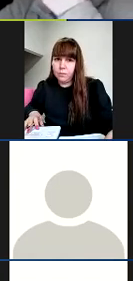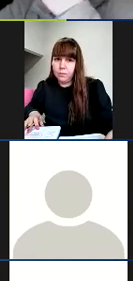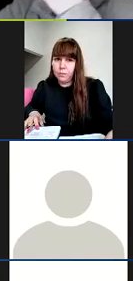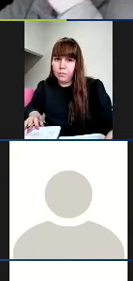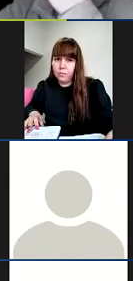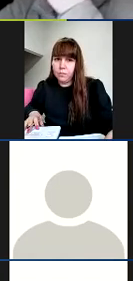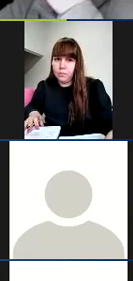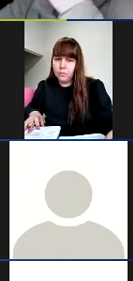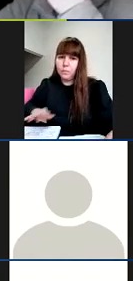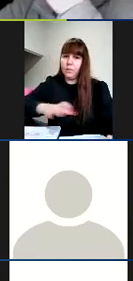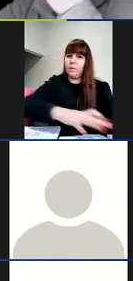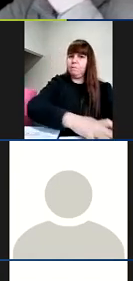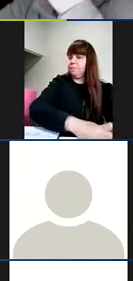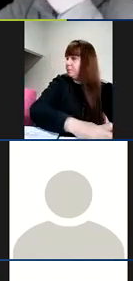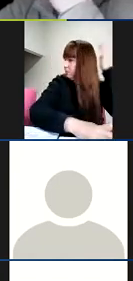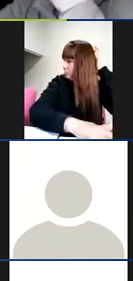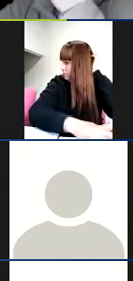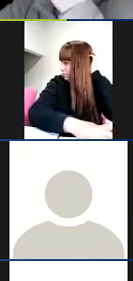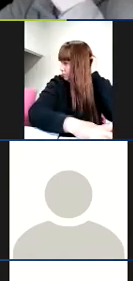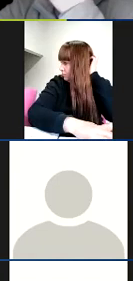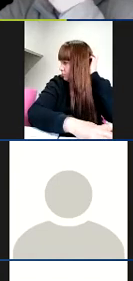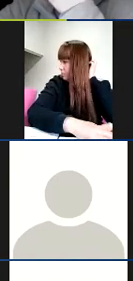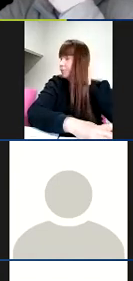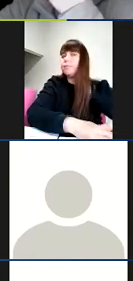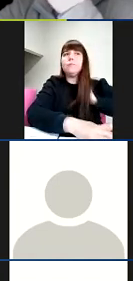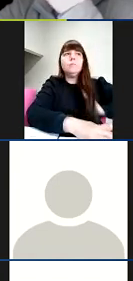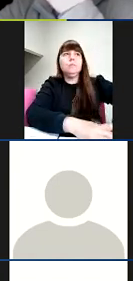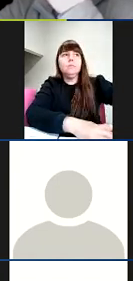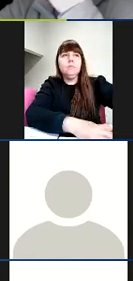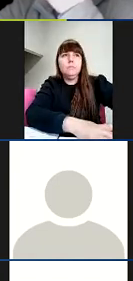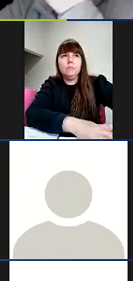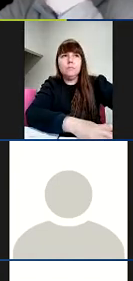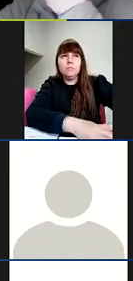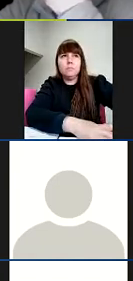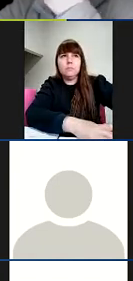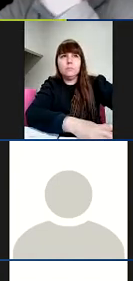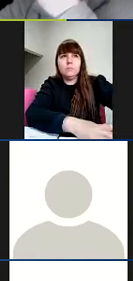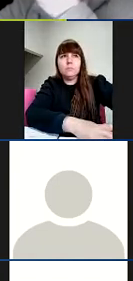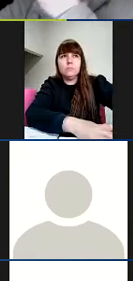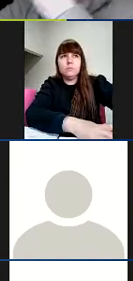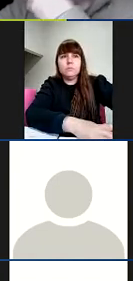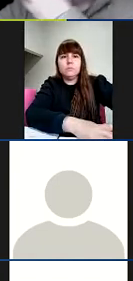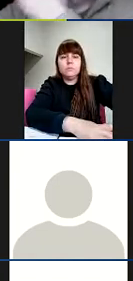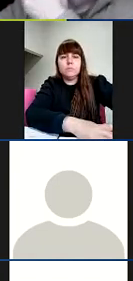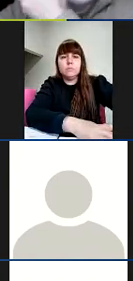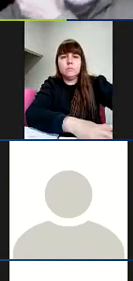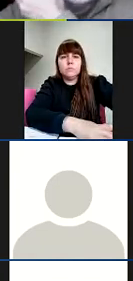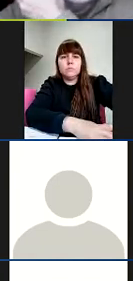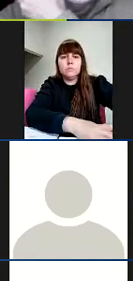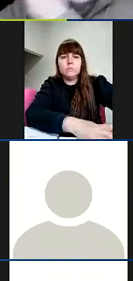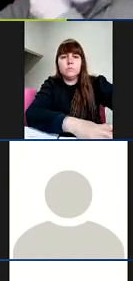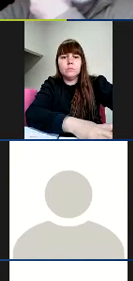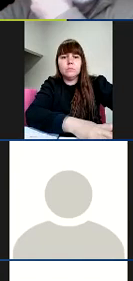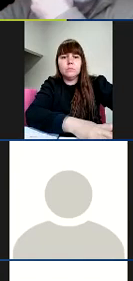De todas maneras, que te notifiquen a aquella en la que ya no está, no significa que no te vayas a